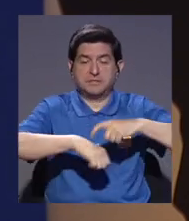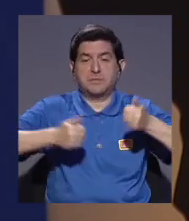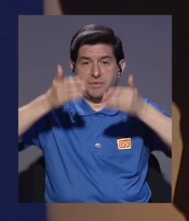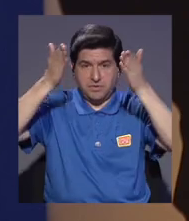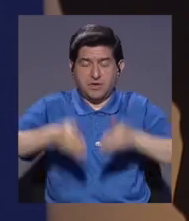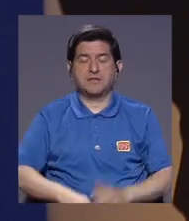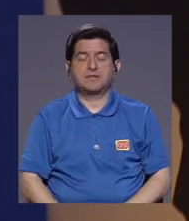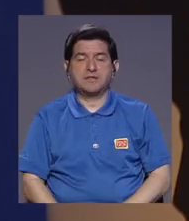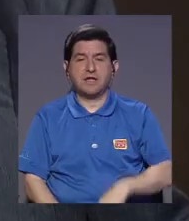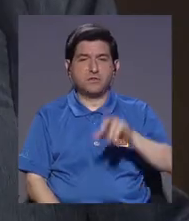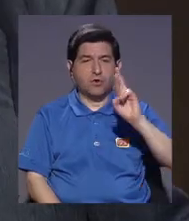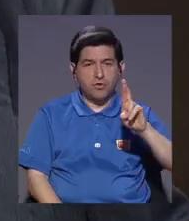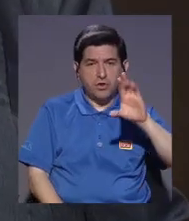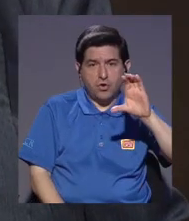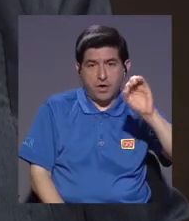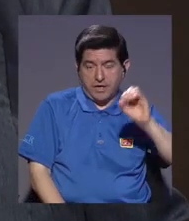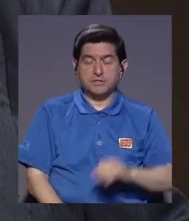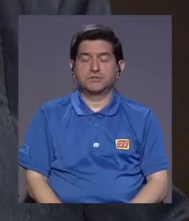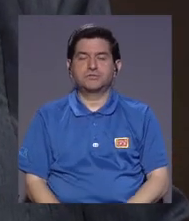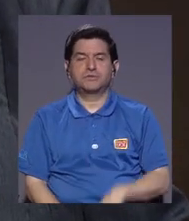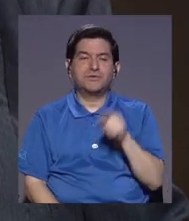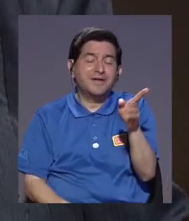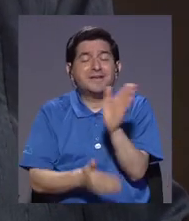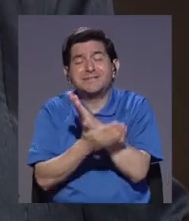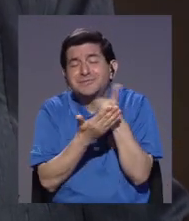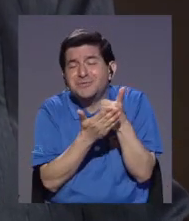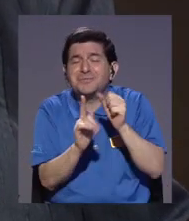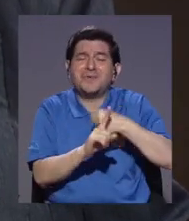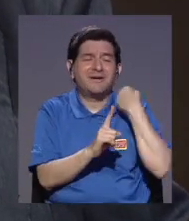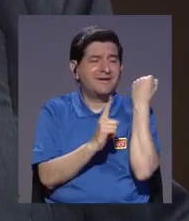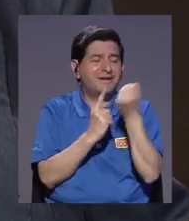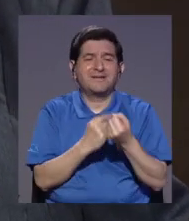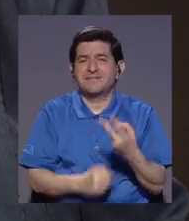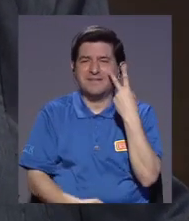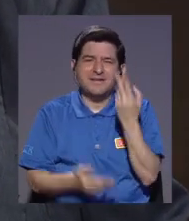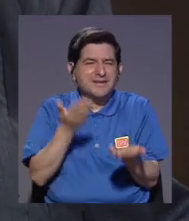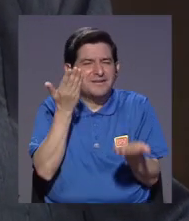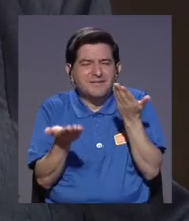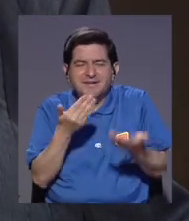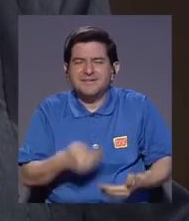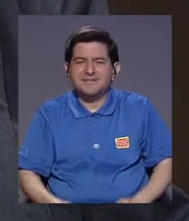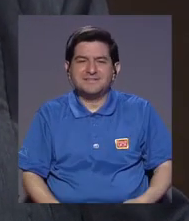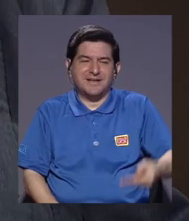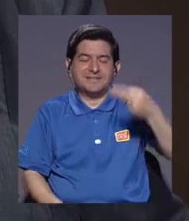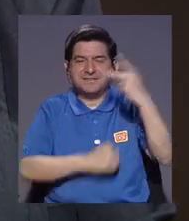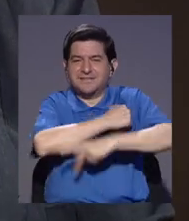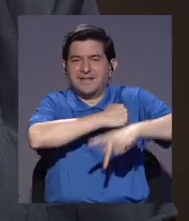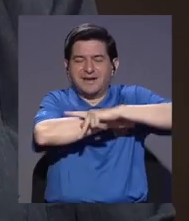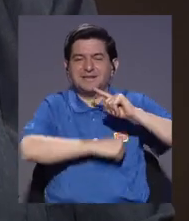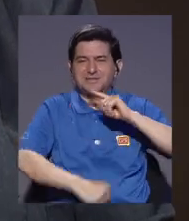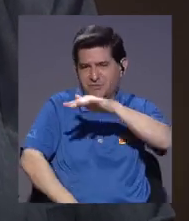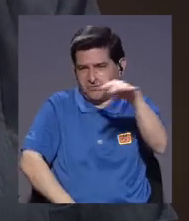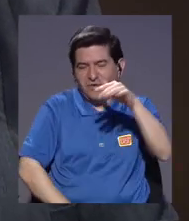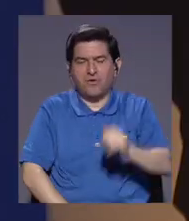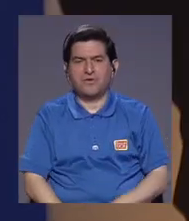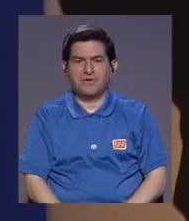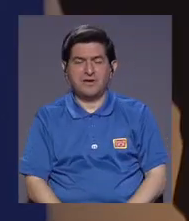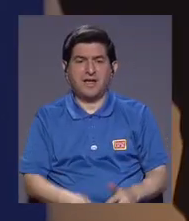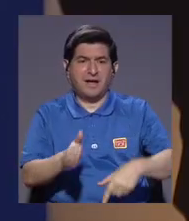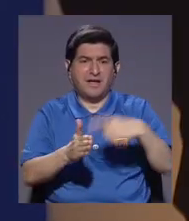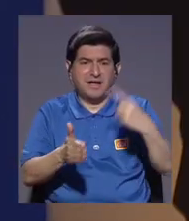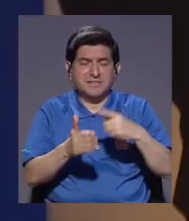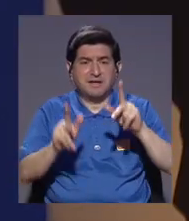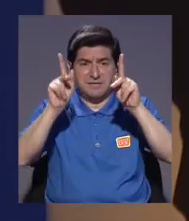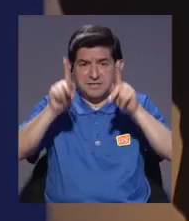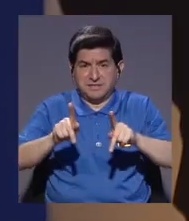entonces candidato dos ladrones que a quien no quiso es que es parte de la cosa que quiera un poco en la historia este país en la realidad dos máscaras que